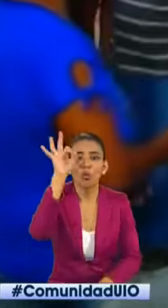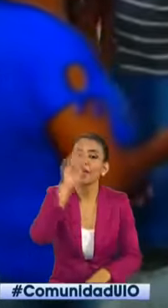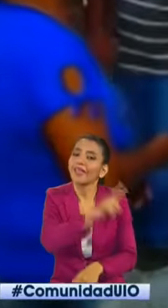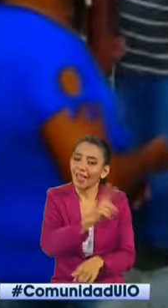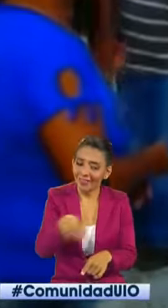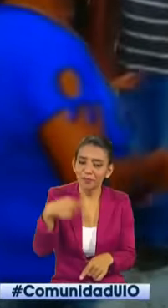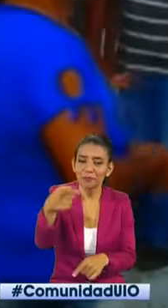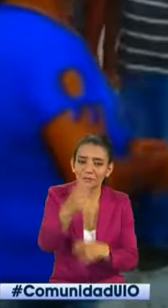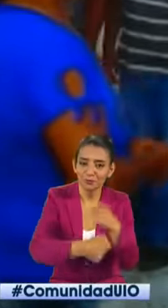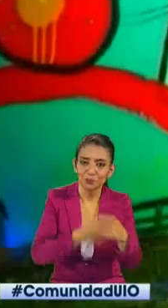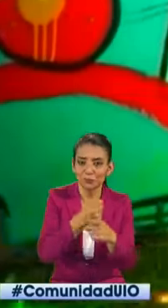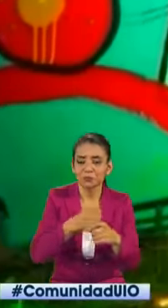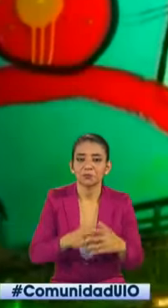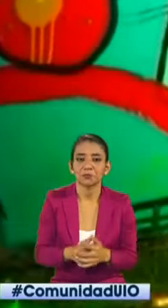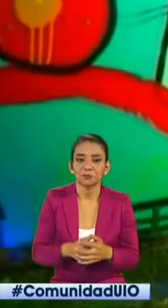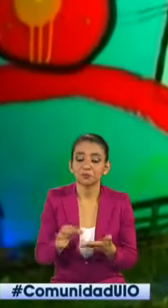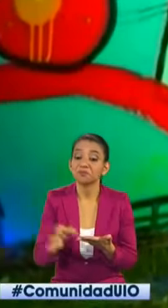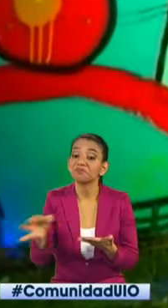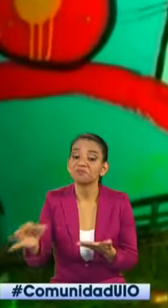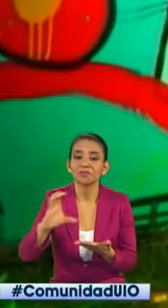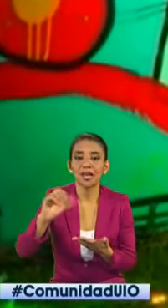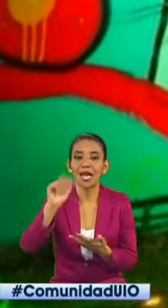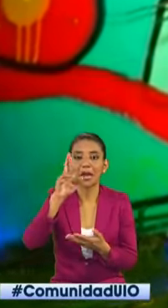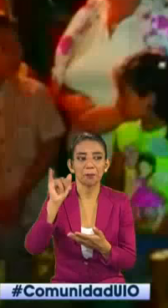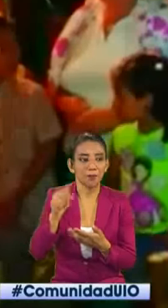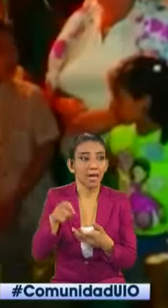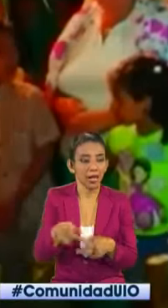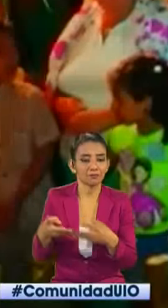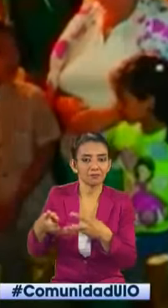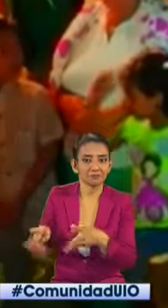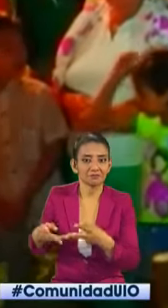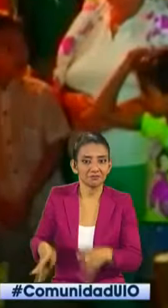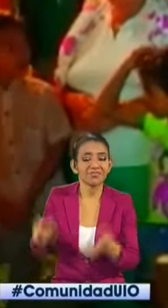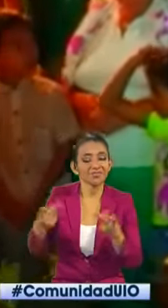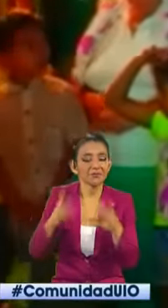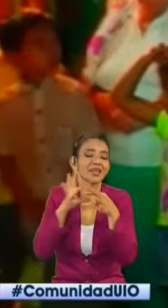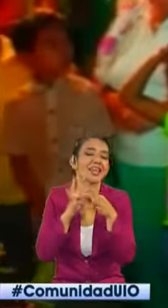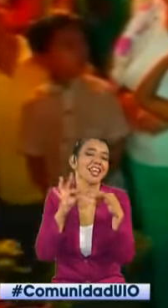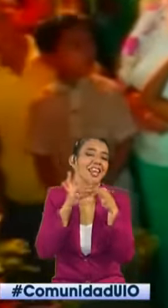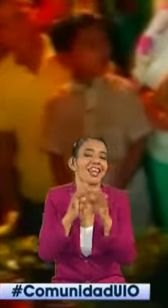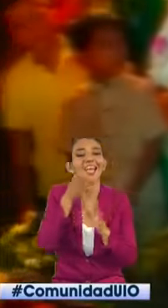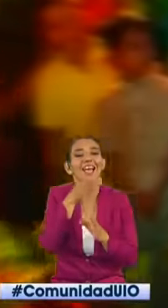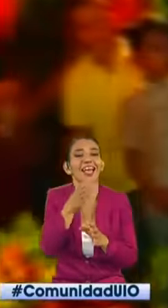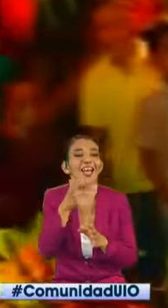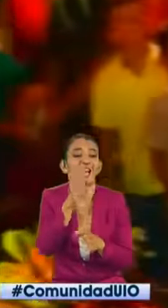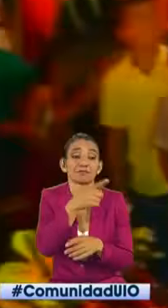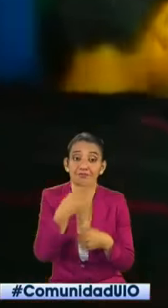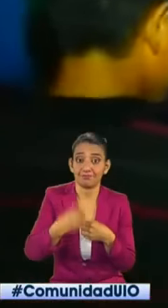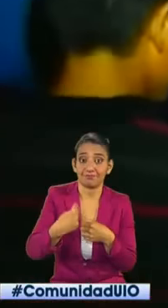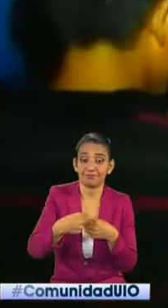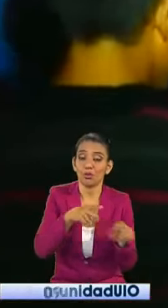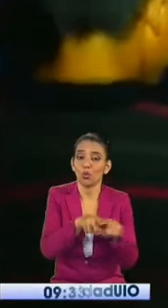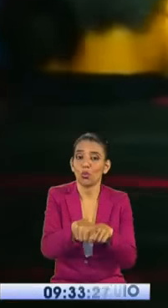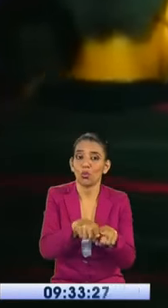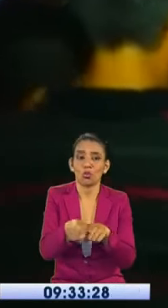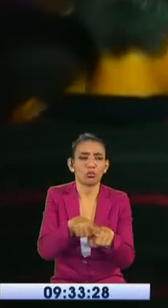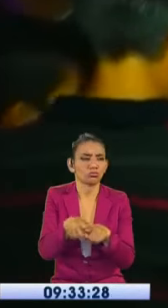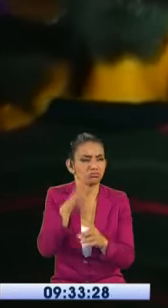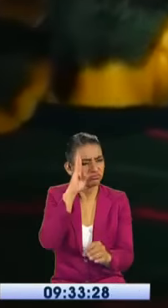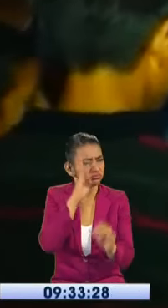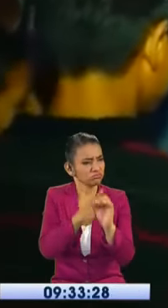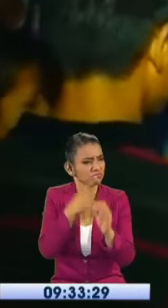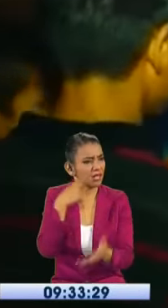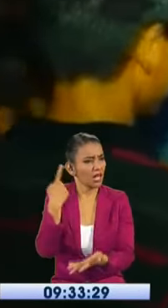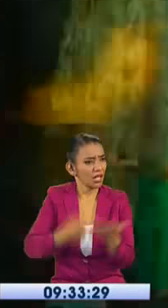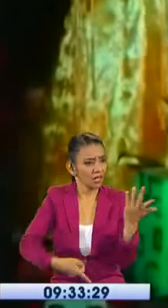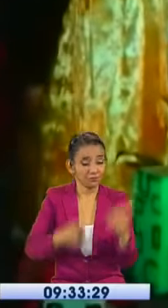diversos sectores rurales del Carmen se presentaron los pesebres y chihualos. Ellos participaron en un concurso que tiene el objetivo de evitar